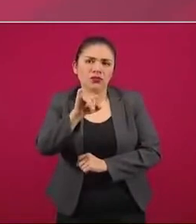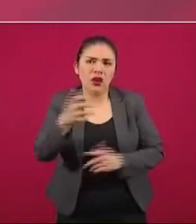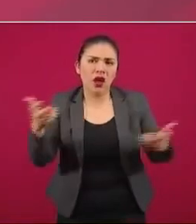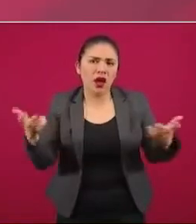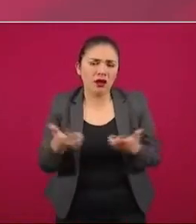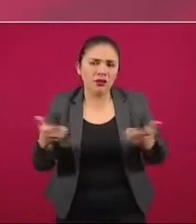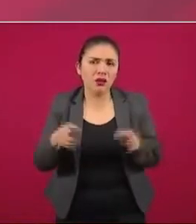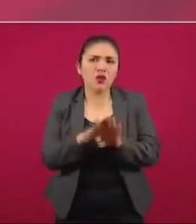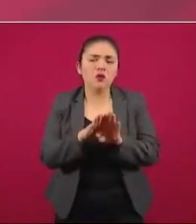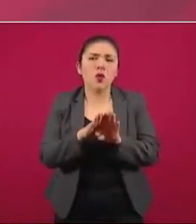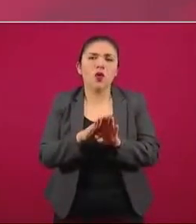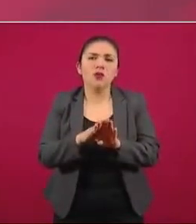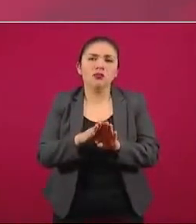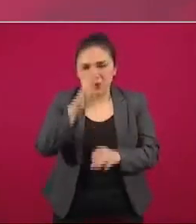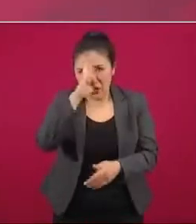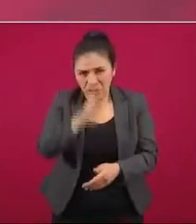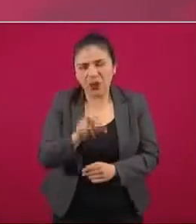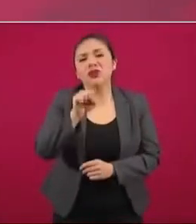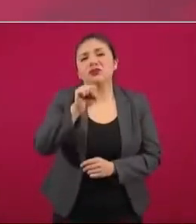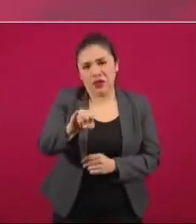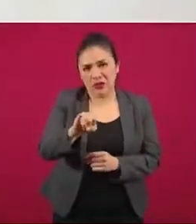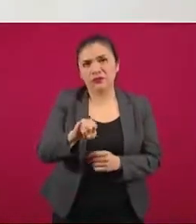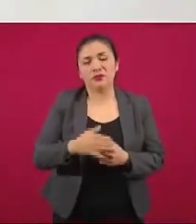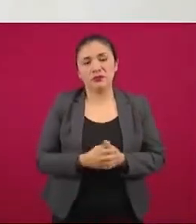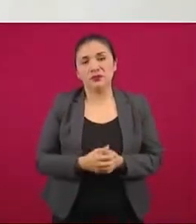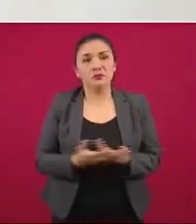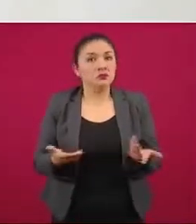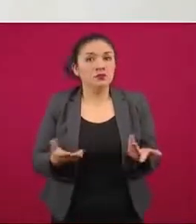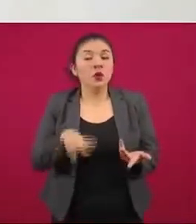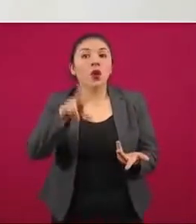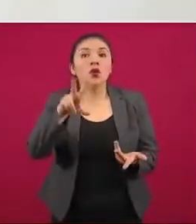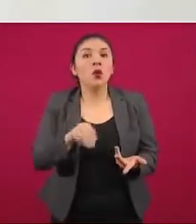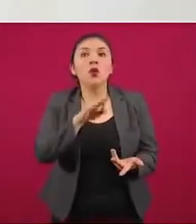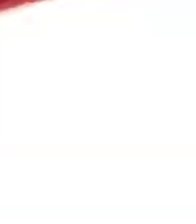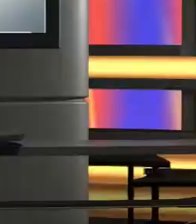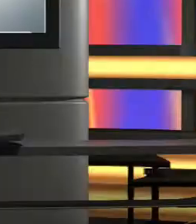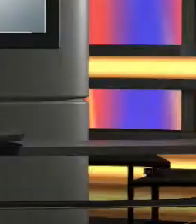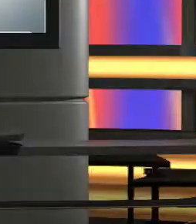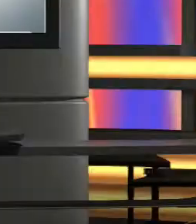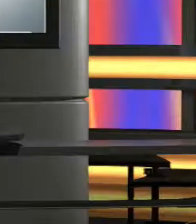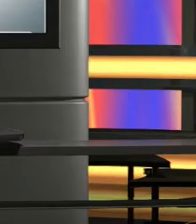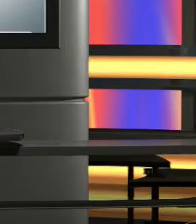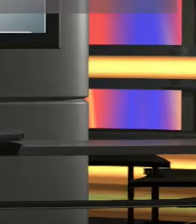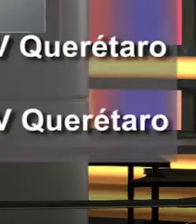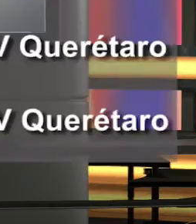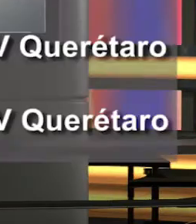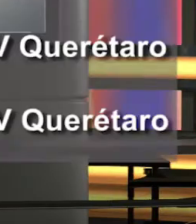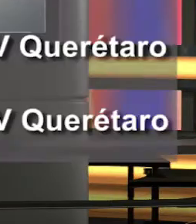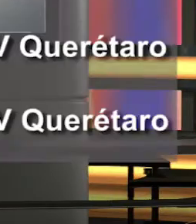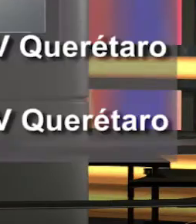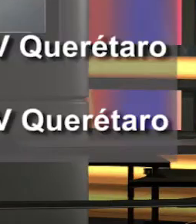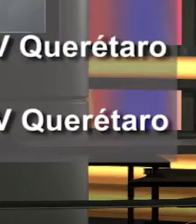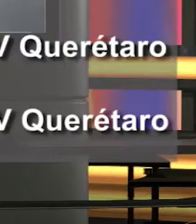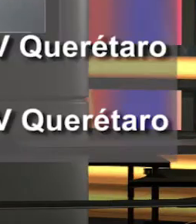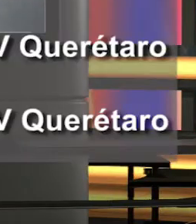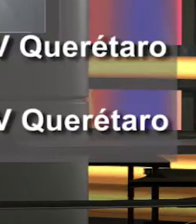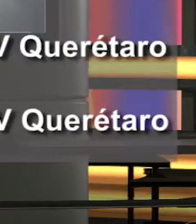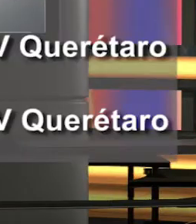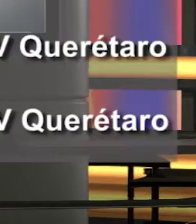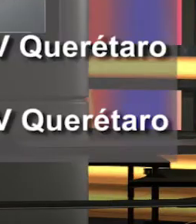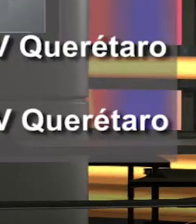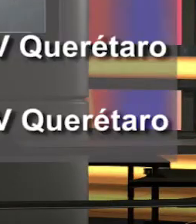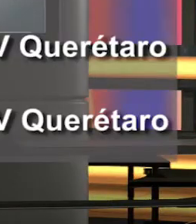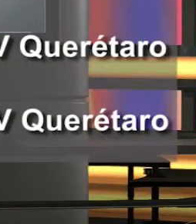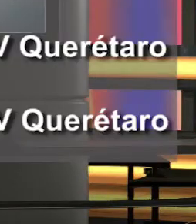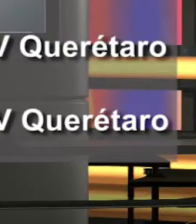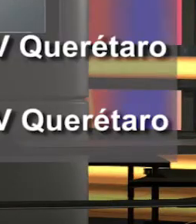PRD busca quitarle presupuesto a los pobres, dice Andrés Manuel López Obrador. Si quieres estar informado al momento,